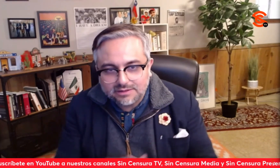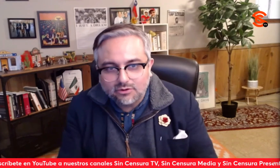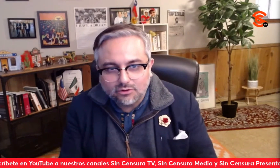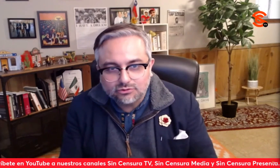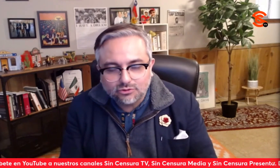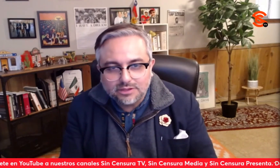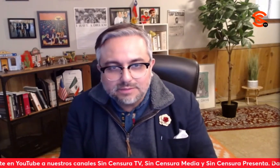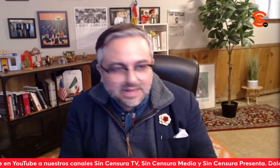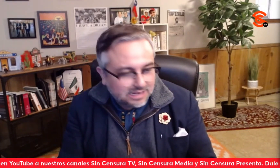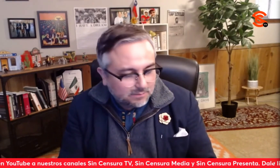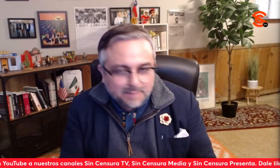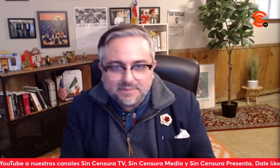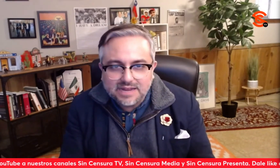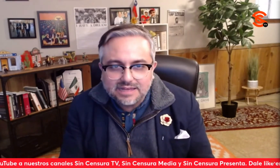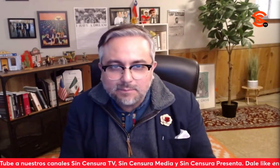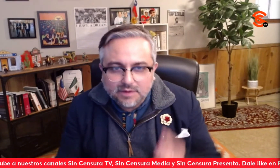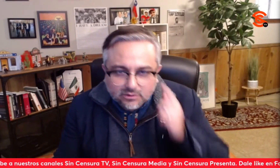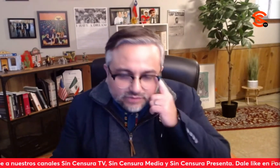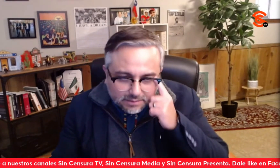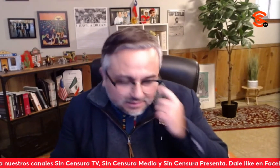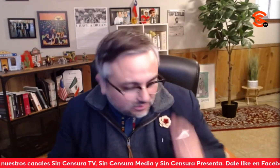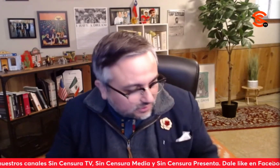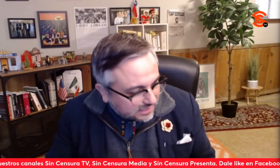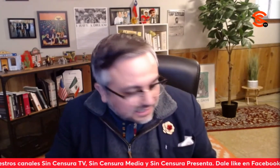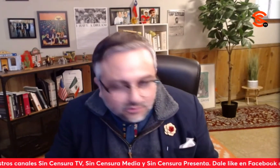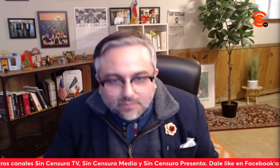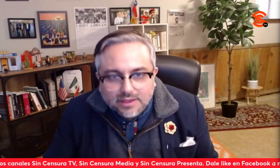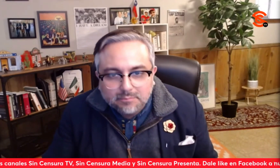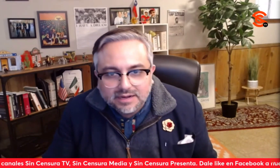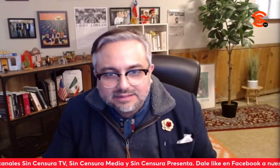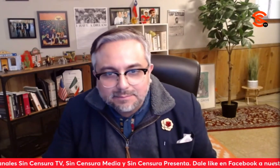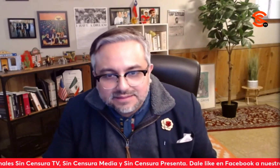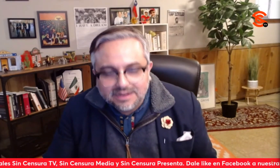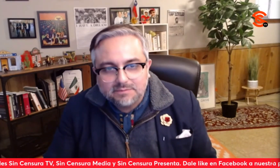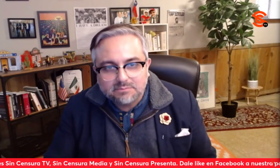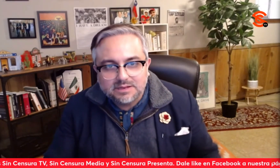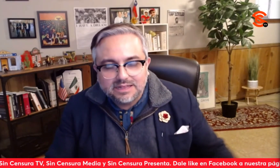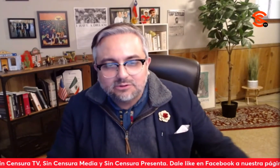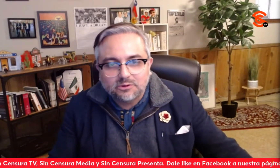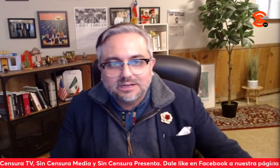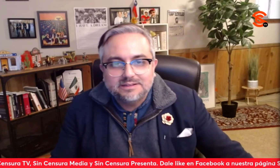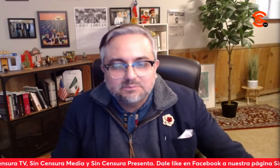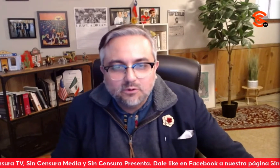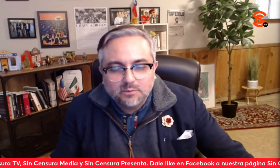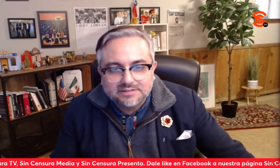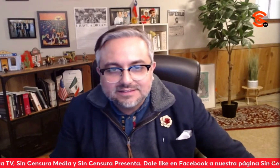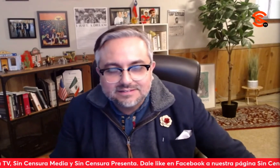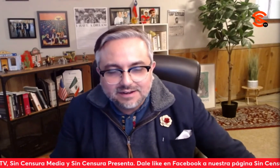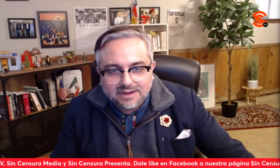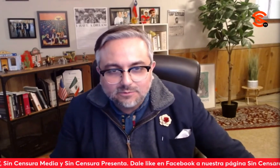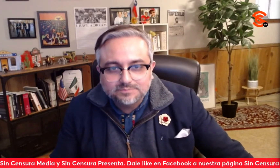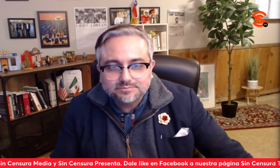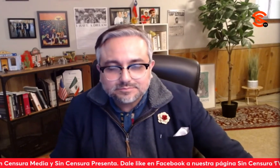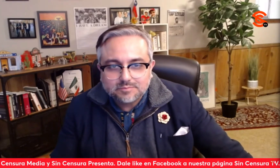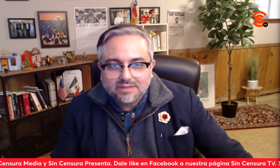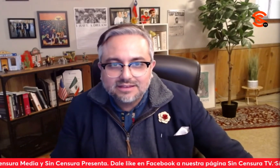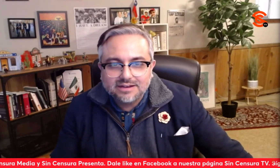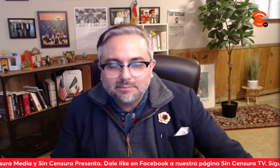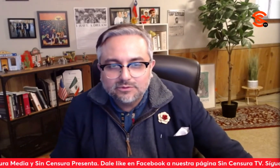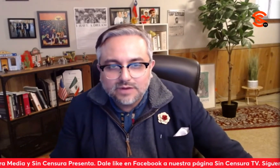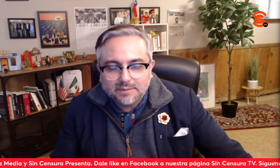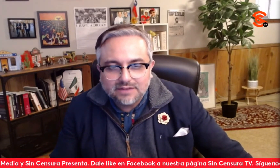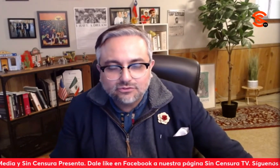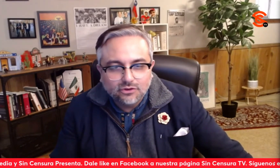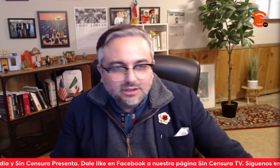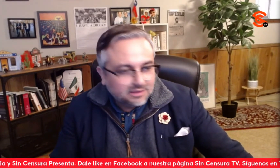su verdadero rostro. Y mira, le voy a pedir al equipo que nos grabe, querido Ricardo, para también darle la bienvenida a nuestro queridísimo Vicente Serrano, a quien